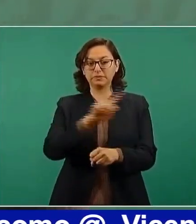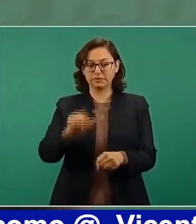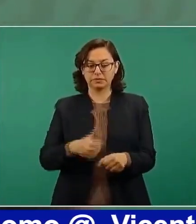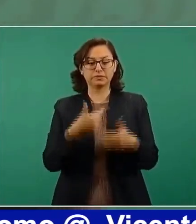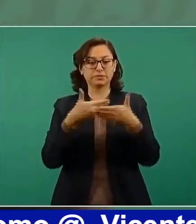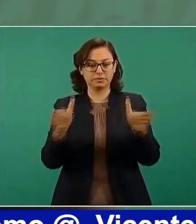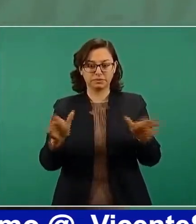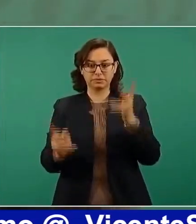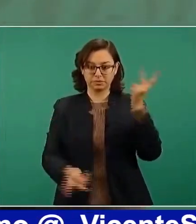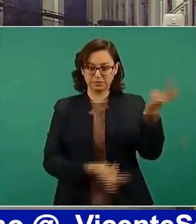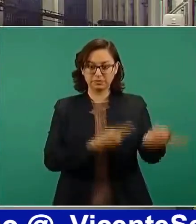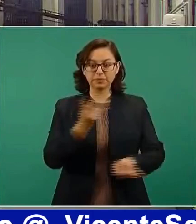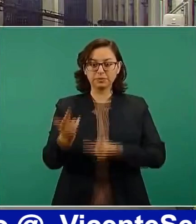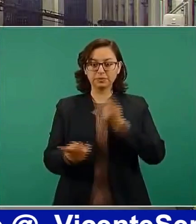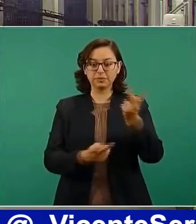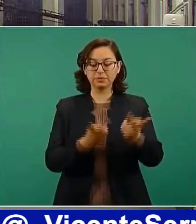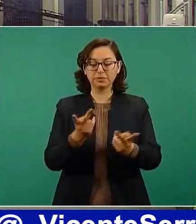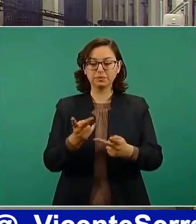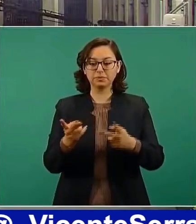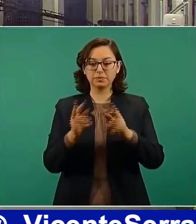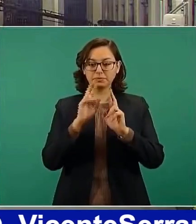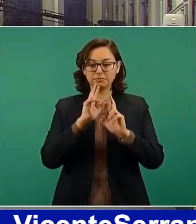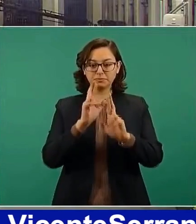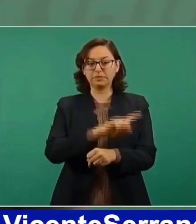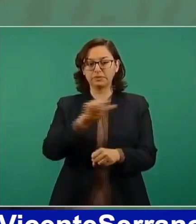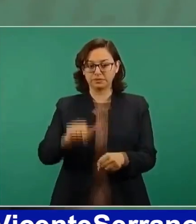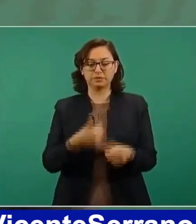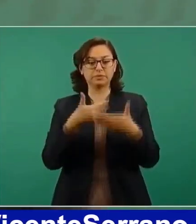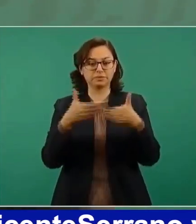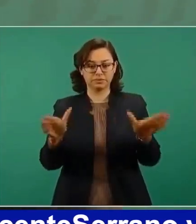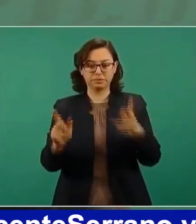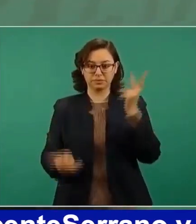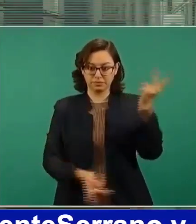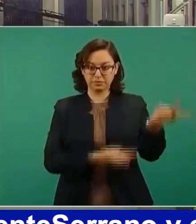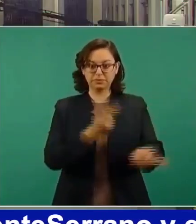abrimos para las preguntas y las respuestas.